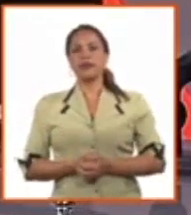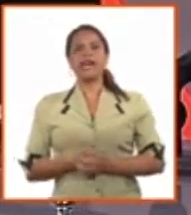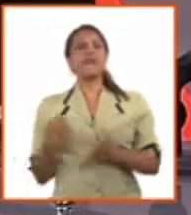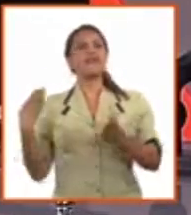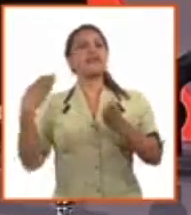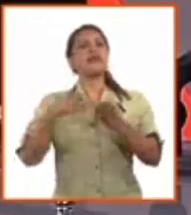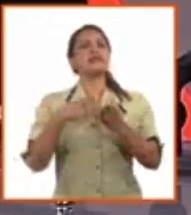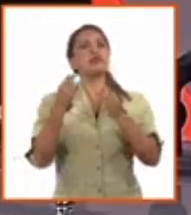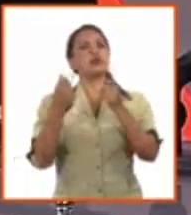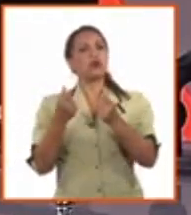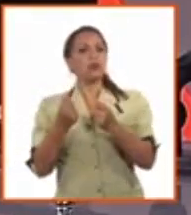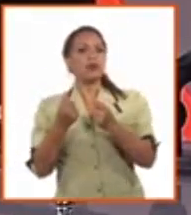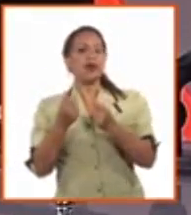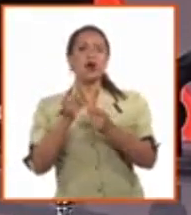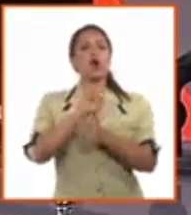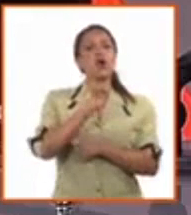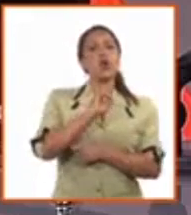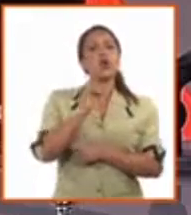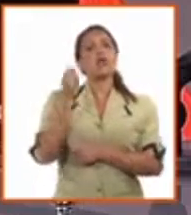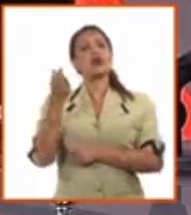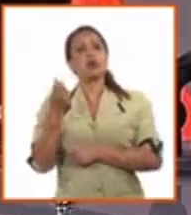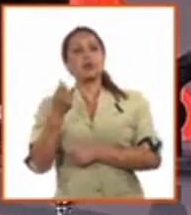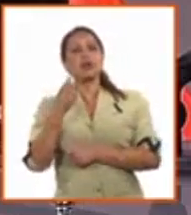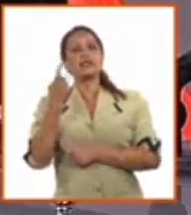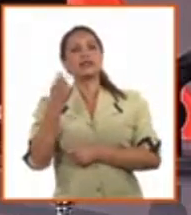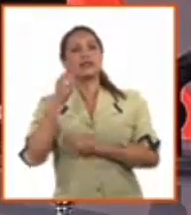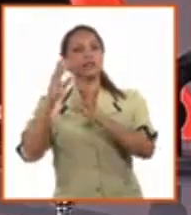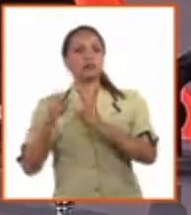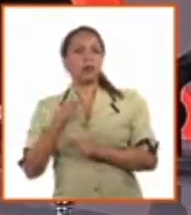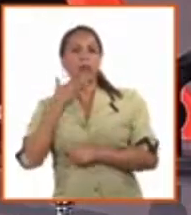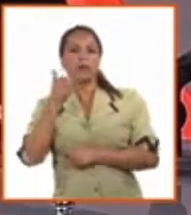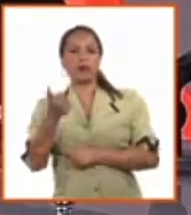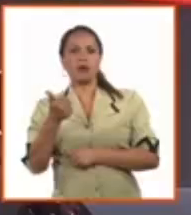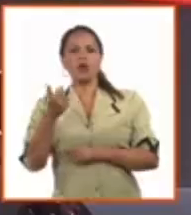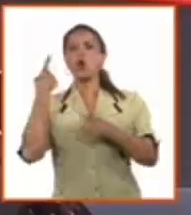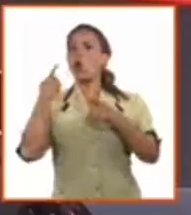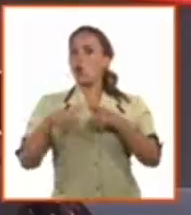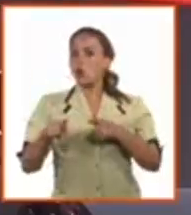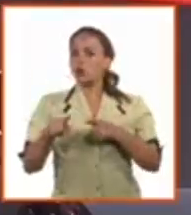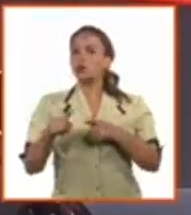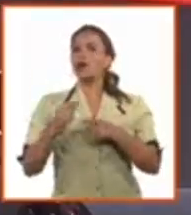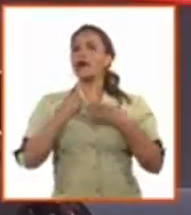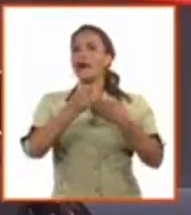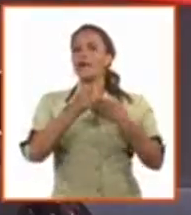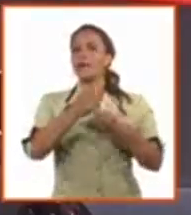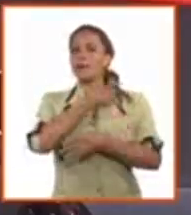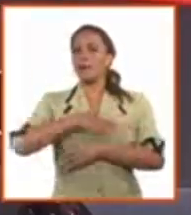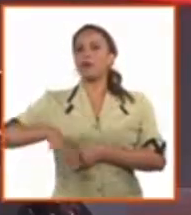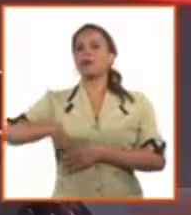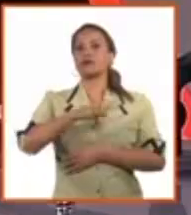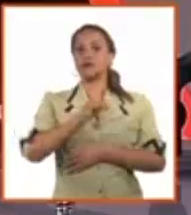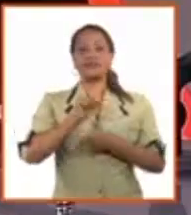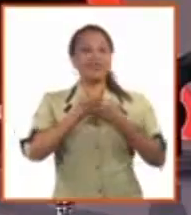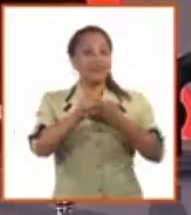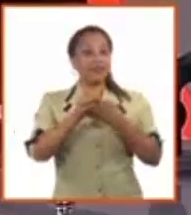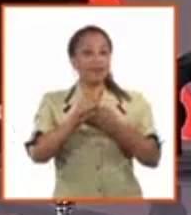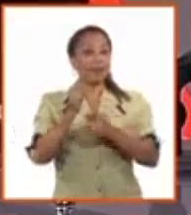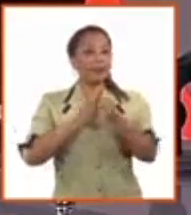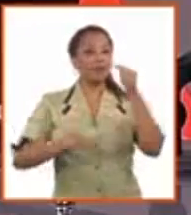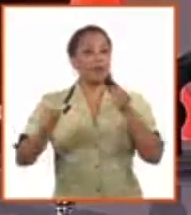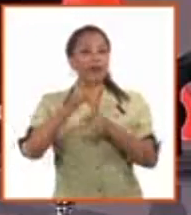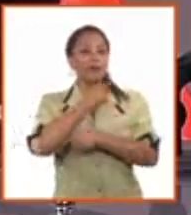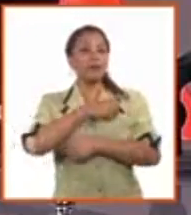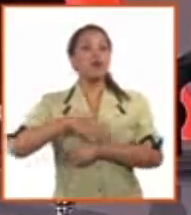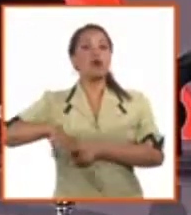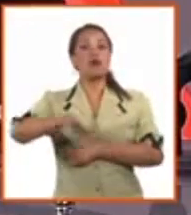a la economía y la economía necesita todavía más resultados otros ayudan a la población a servicios concretos a la población